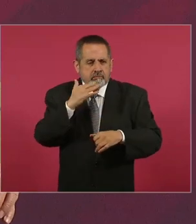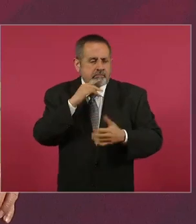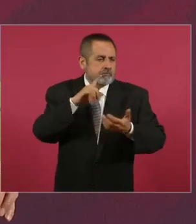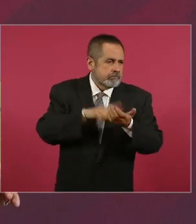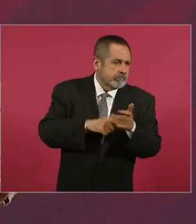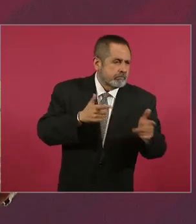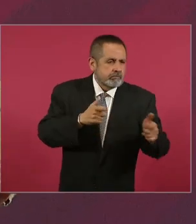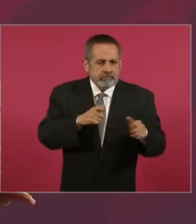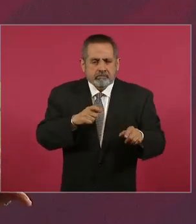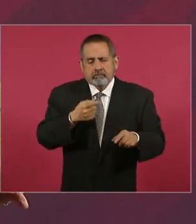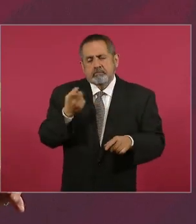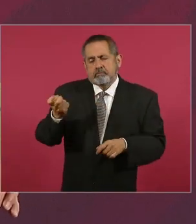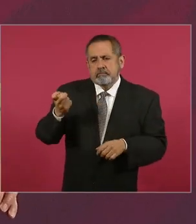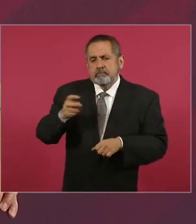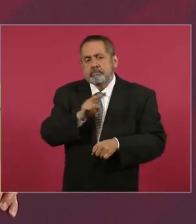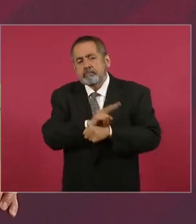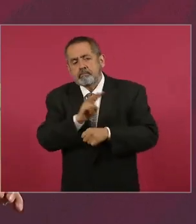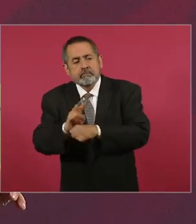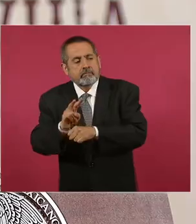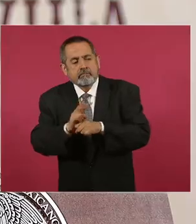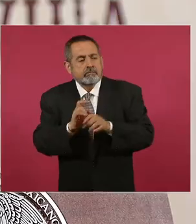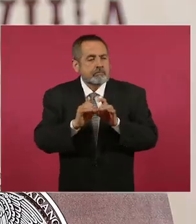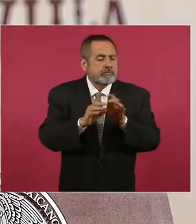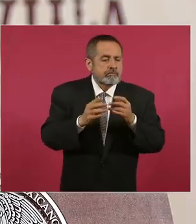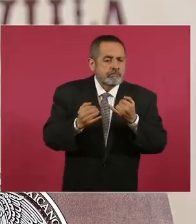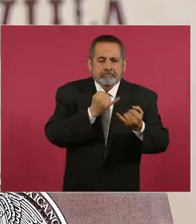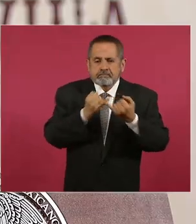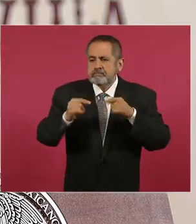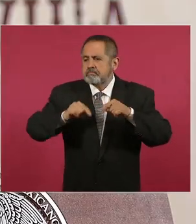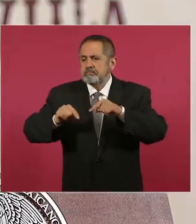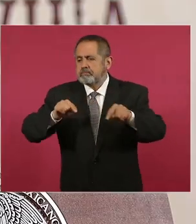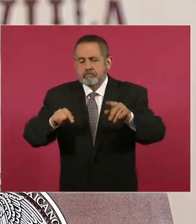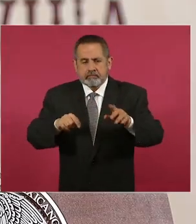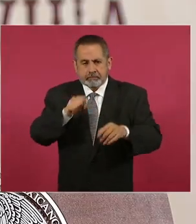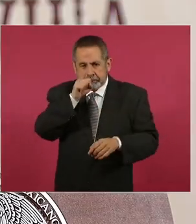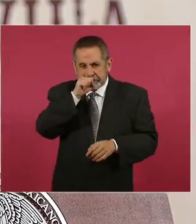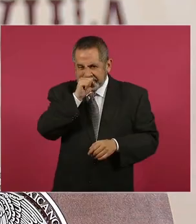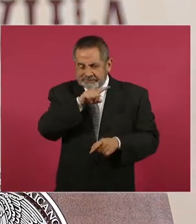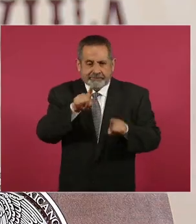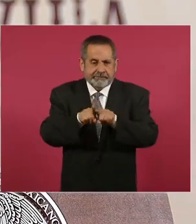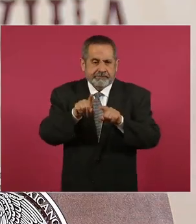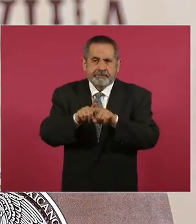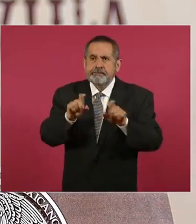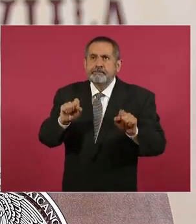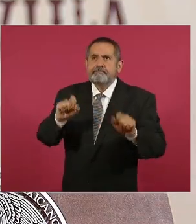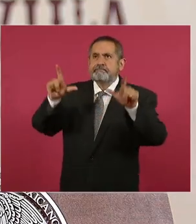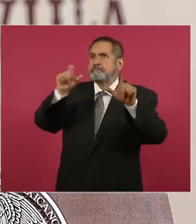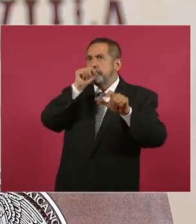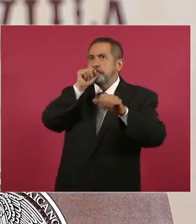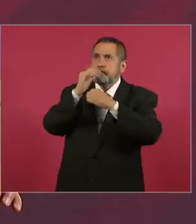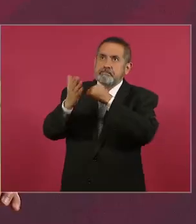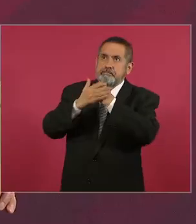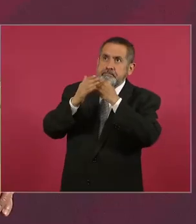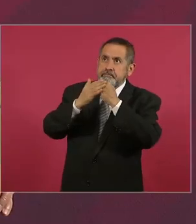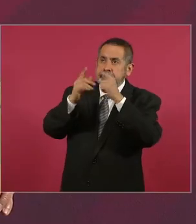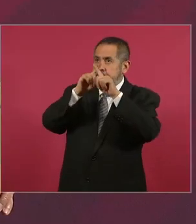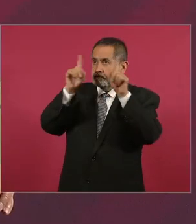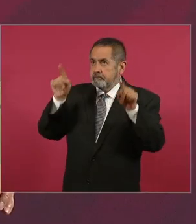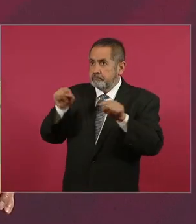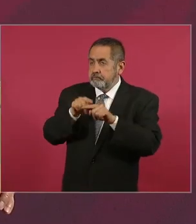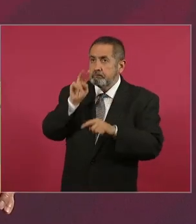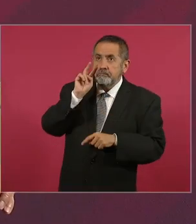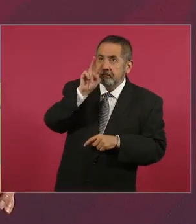algo ilícito, y se ponen de manera aleatoria, pero siempre se colocan los letreros para que la